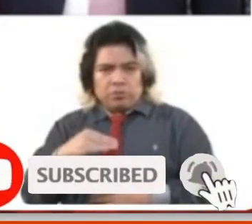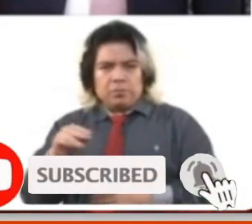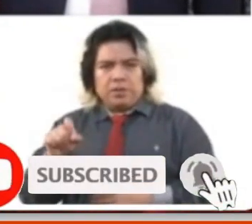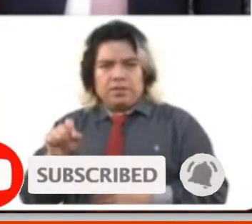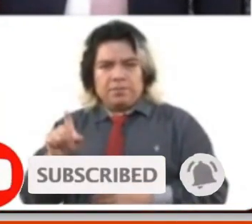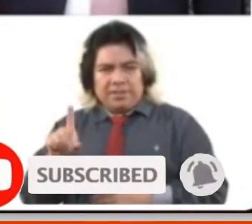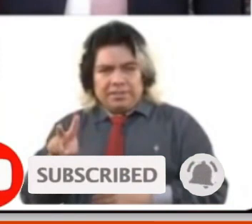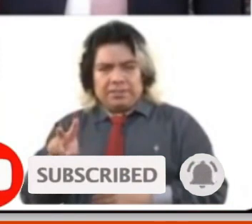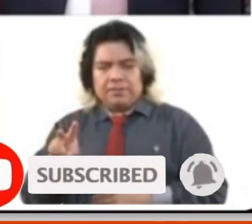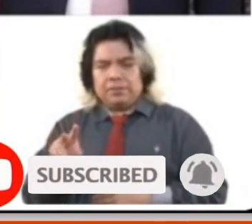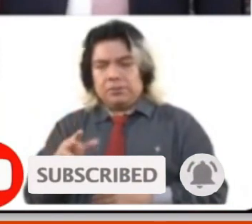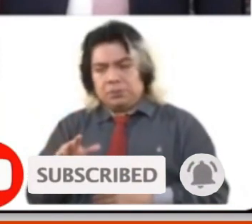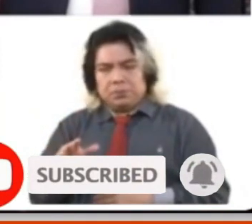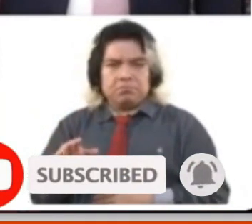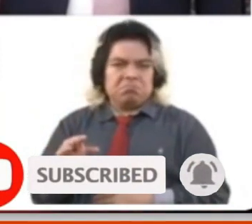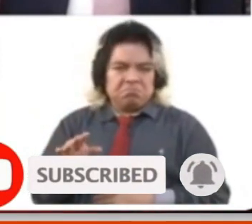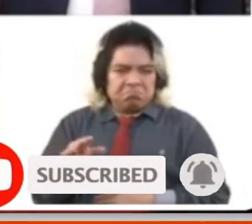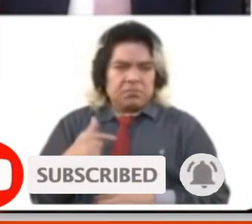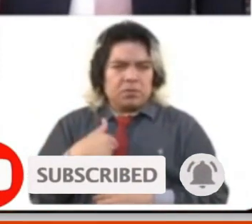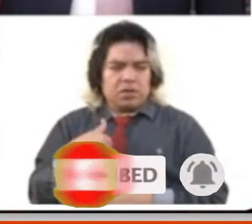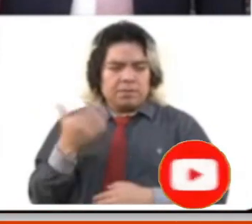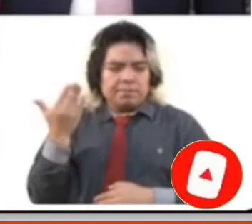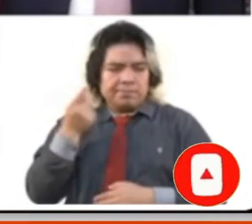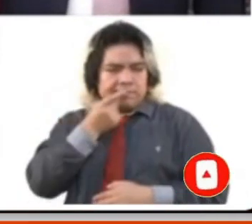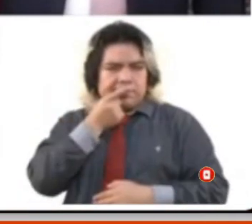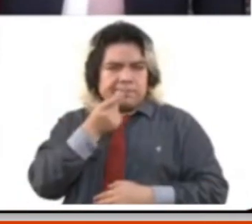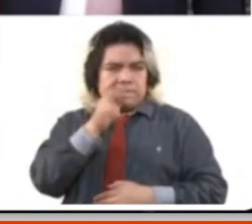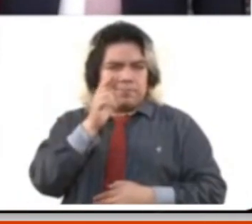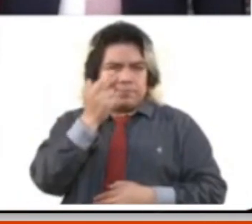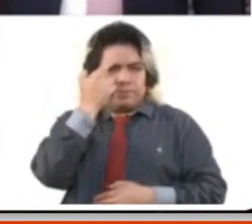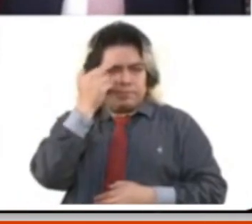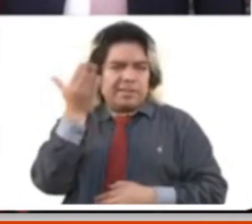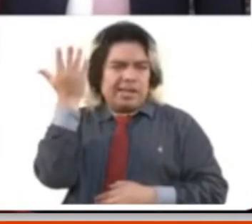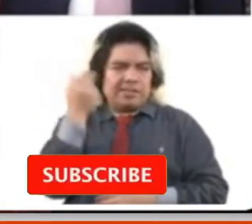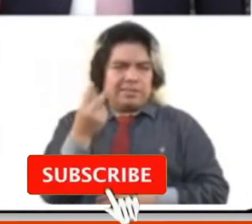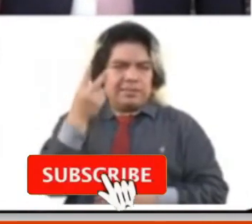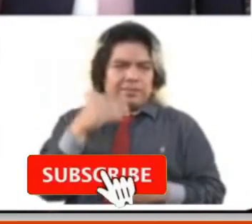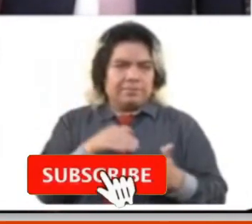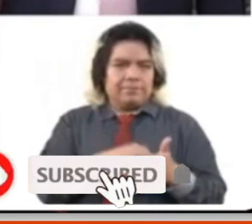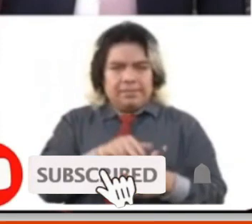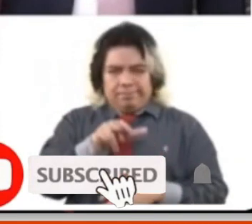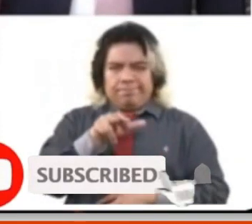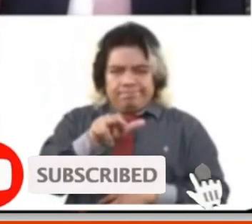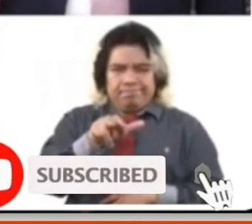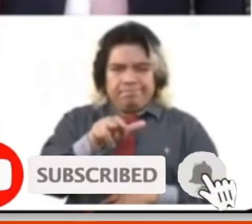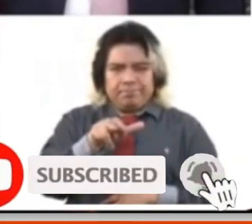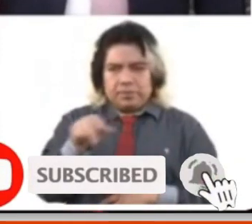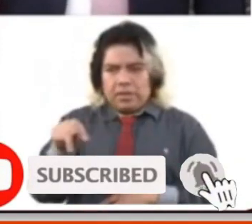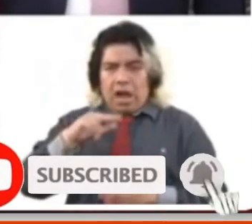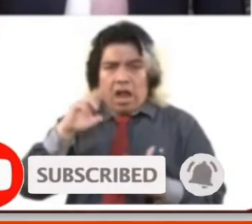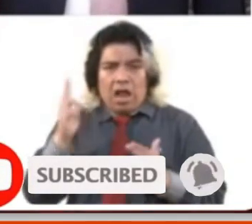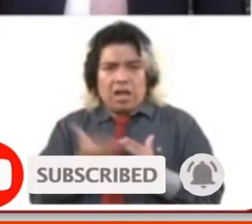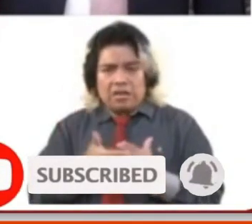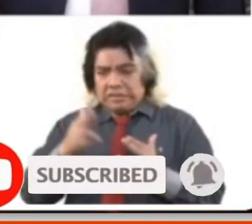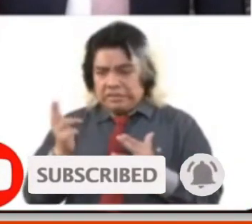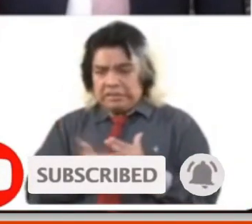Yo les puedo decir que lo he mencionado en otras ocasiones, cuando entramos al gobierno de la ciudad, el número de homicidios era